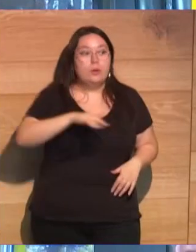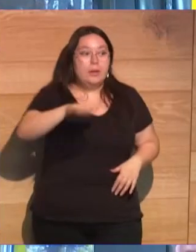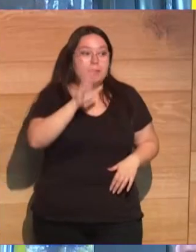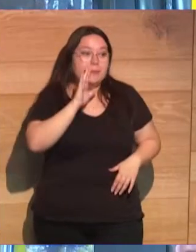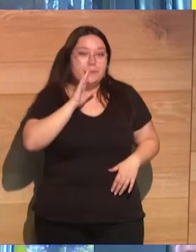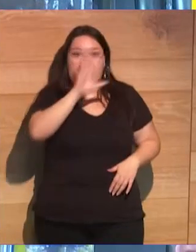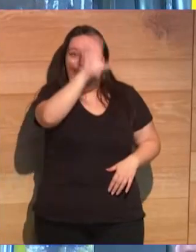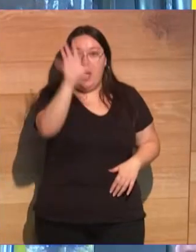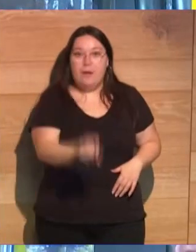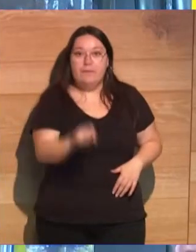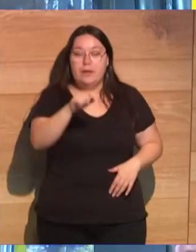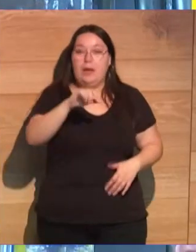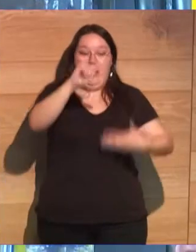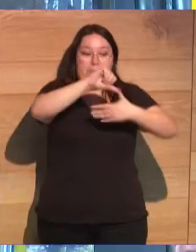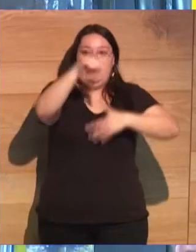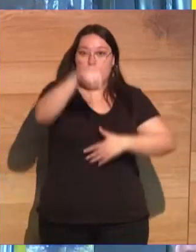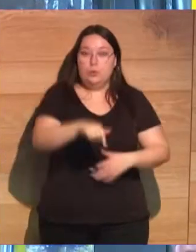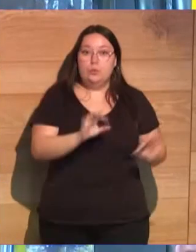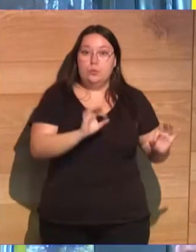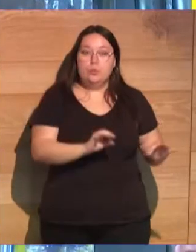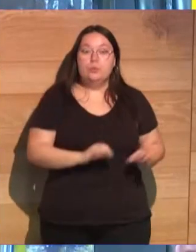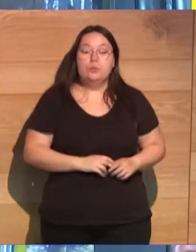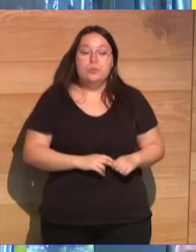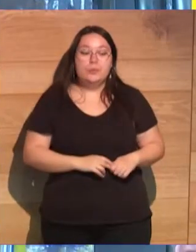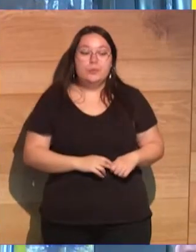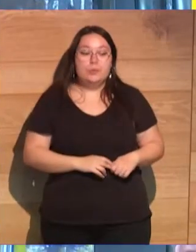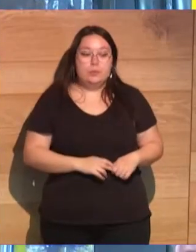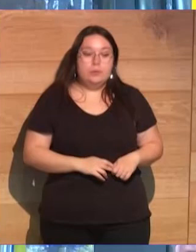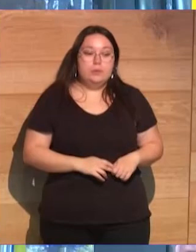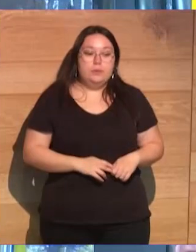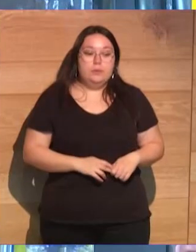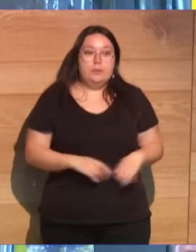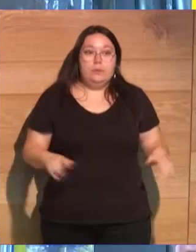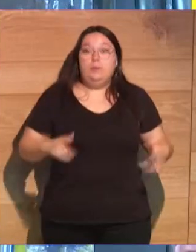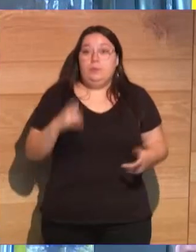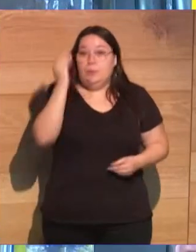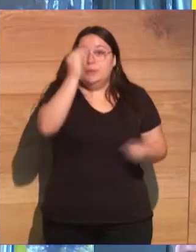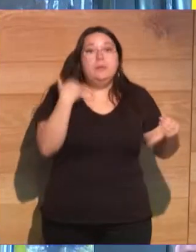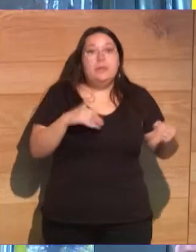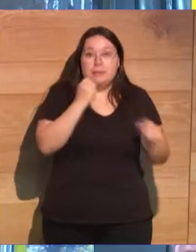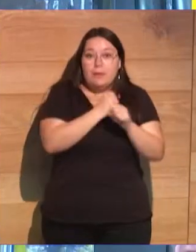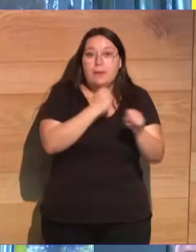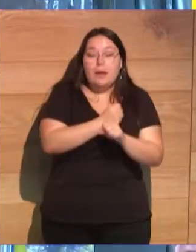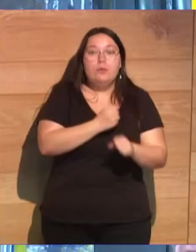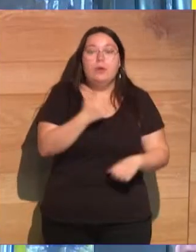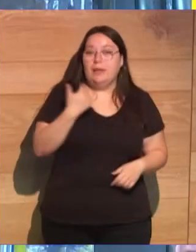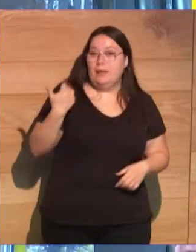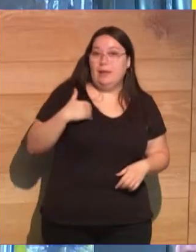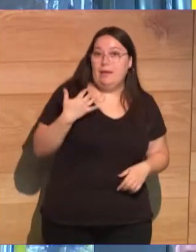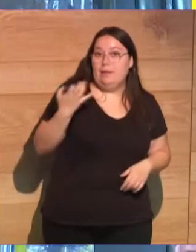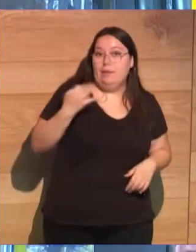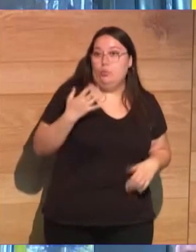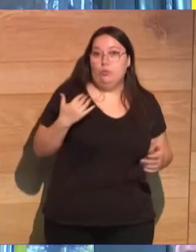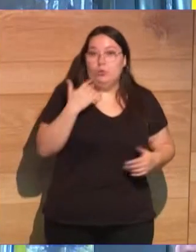habéis dicho, en África, Sudamérica. Entonces, una vez que damos por hecho que se está trabajando en ello y que deberíamos tener